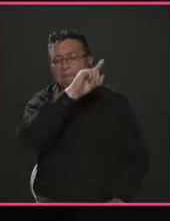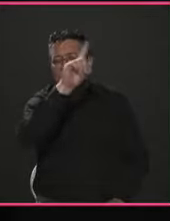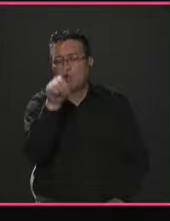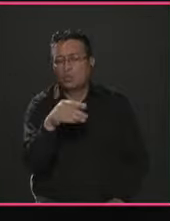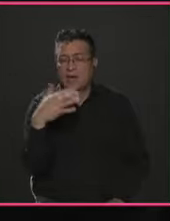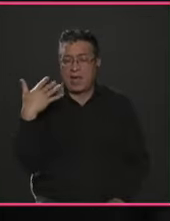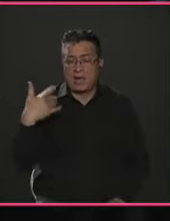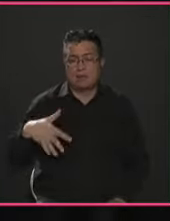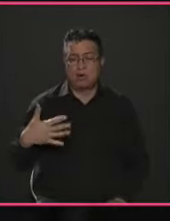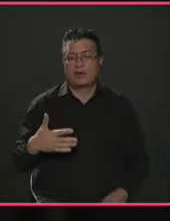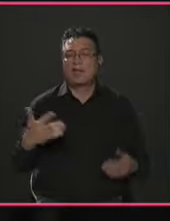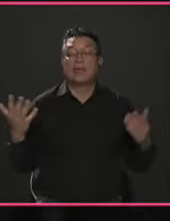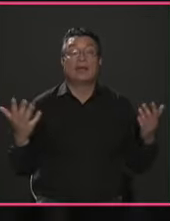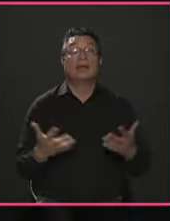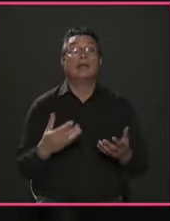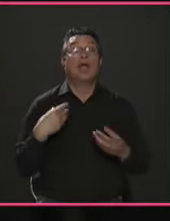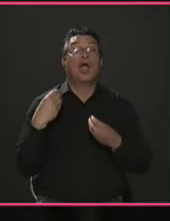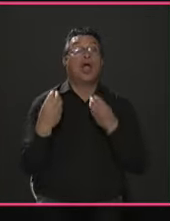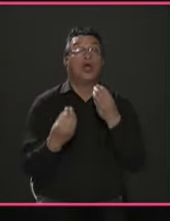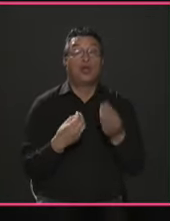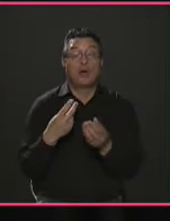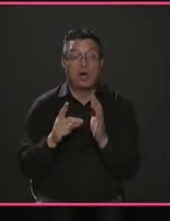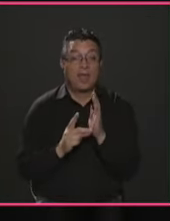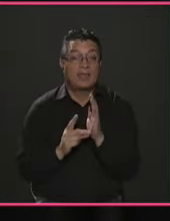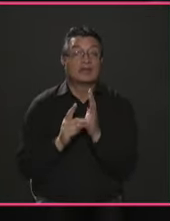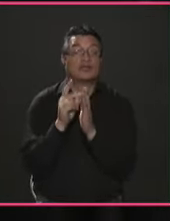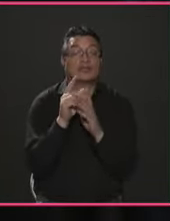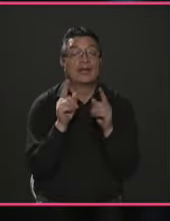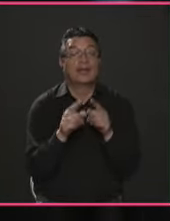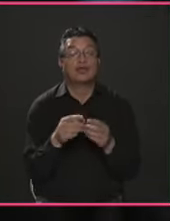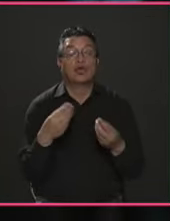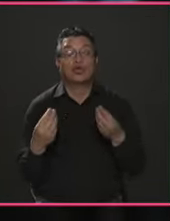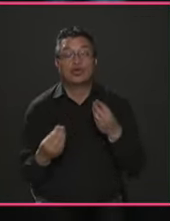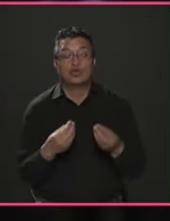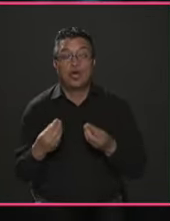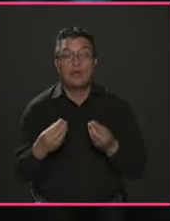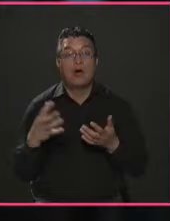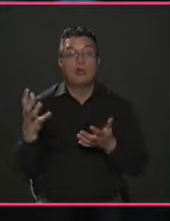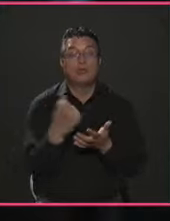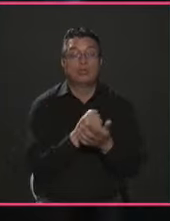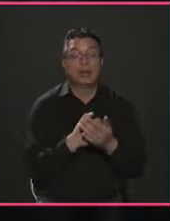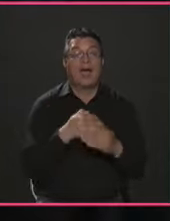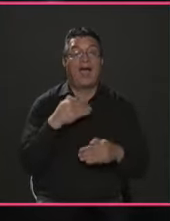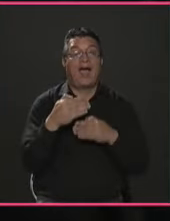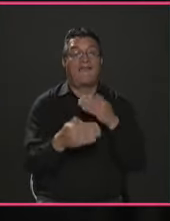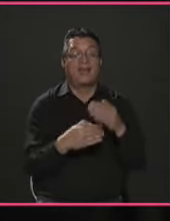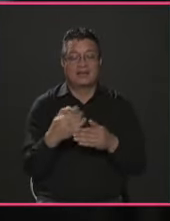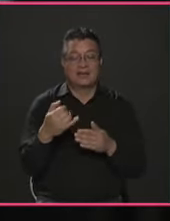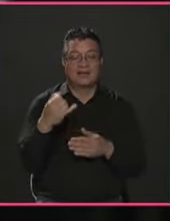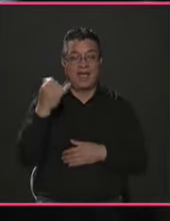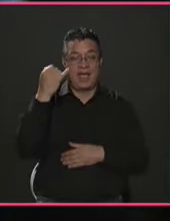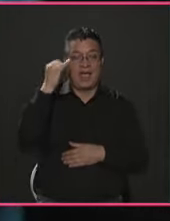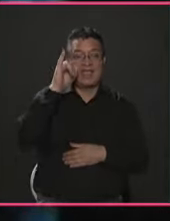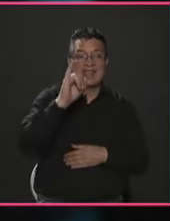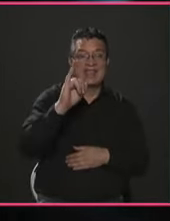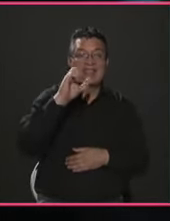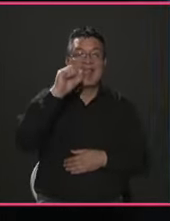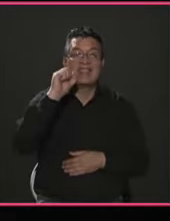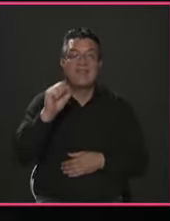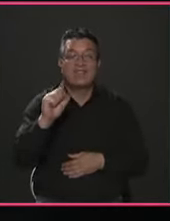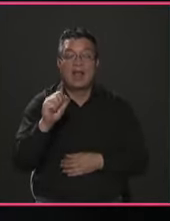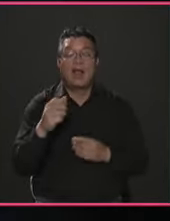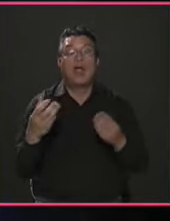tenemos es que cómo se irá desarrollar esto como resultado de estos avances como la intelcia generativa